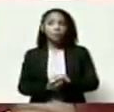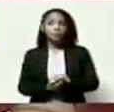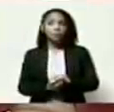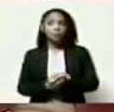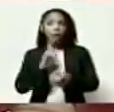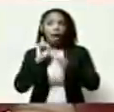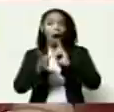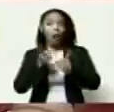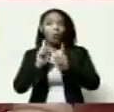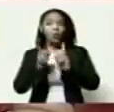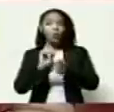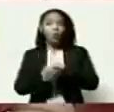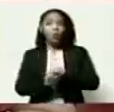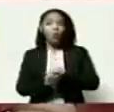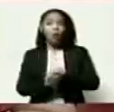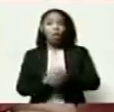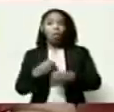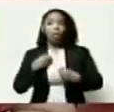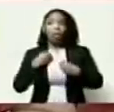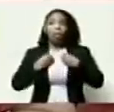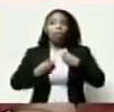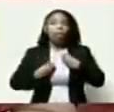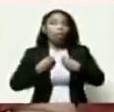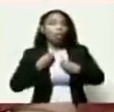algunos estaban preocupados